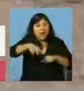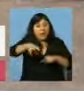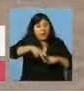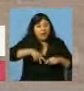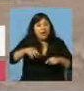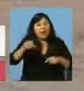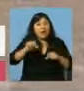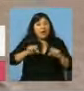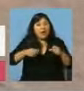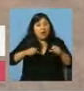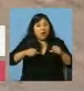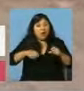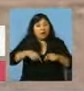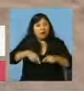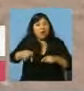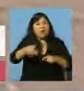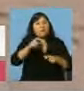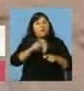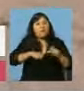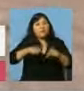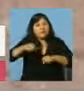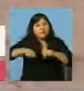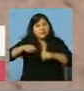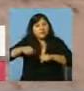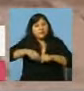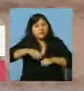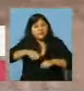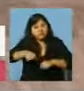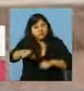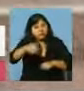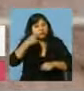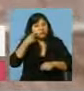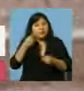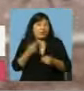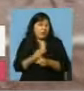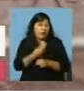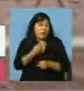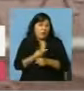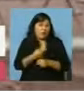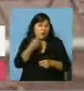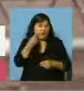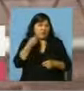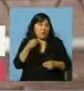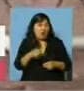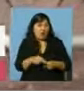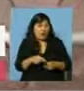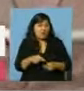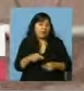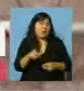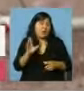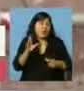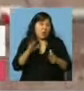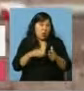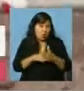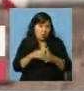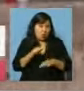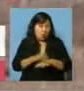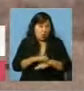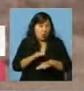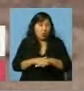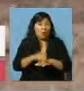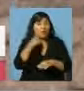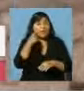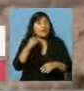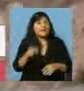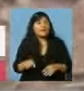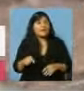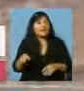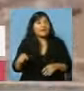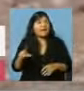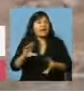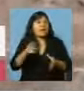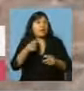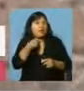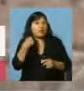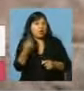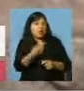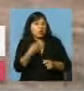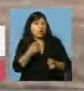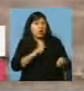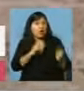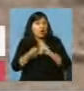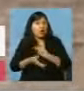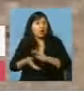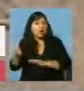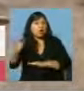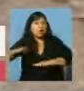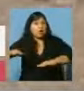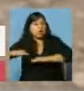Nos está enviando a salir por la ruta nacional 34, una ruta con poca señalización, con poca